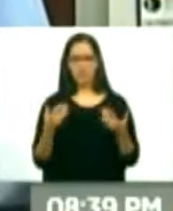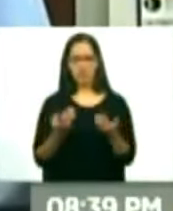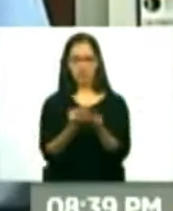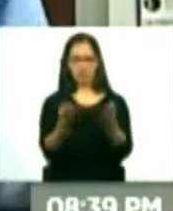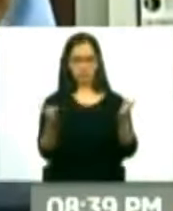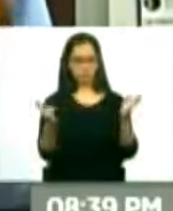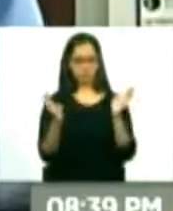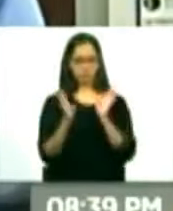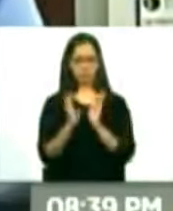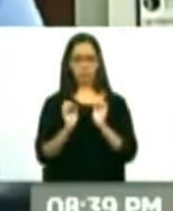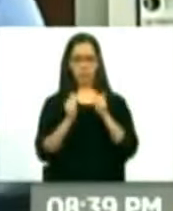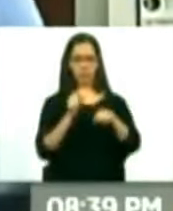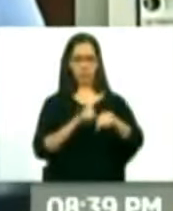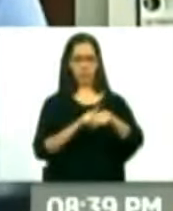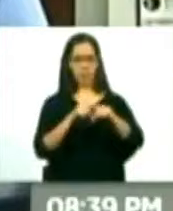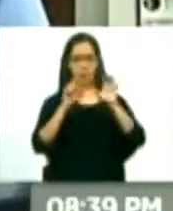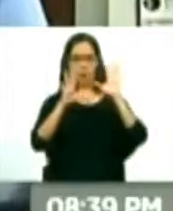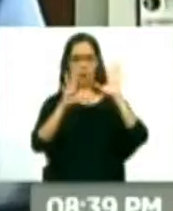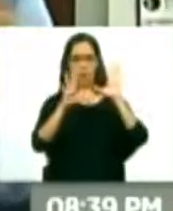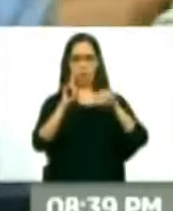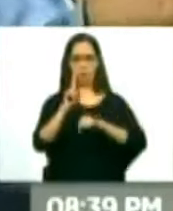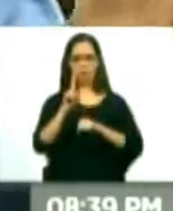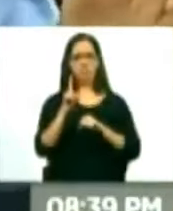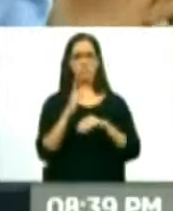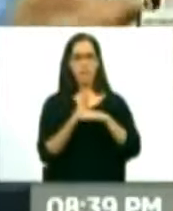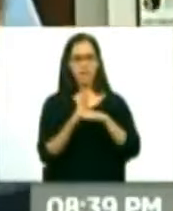las 11:30, solazo